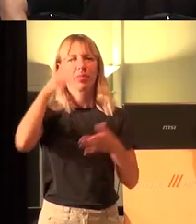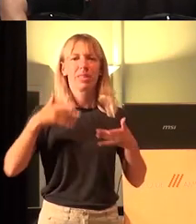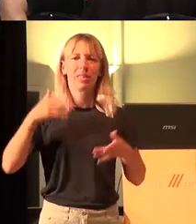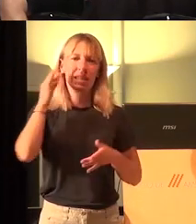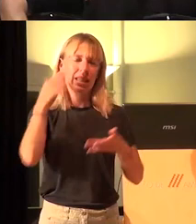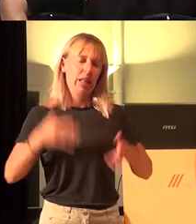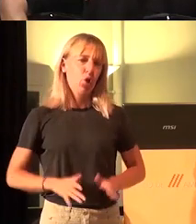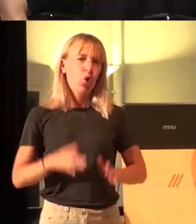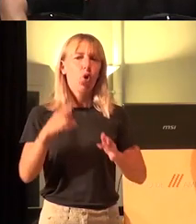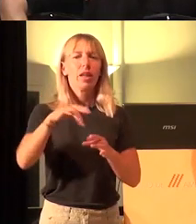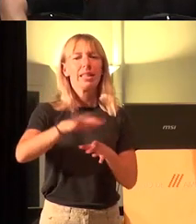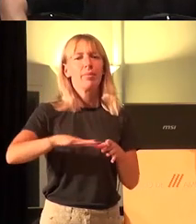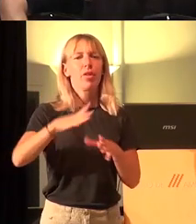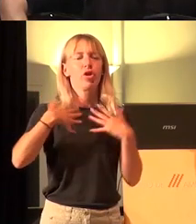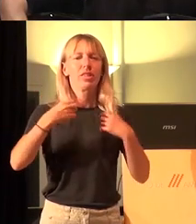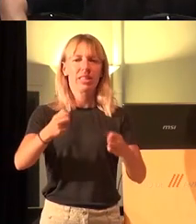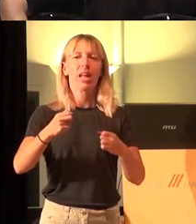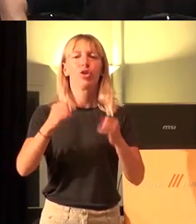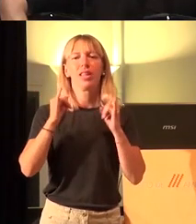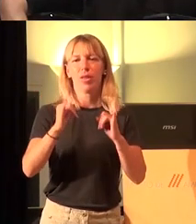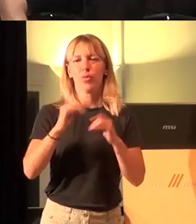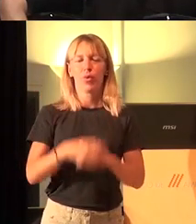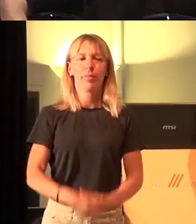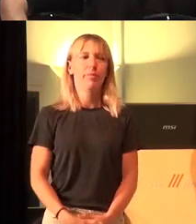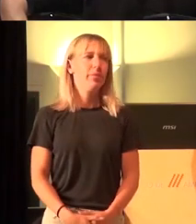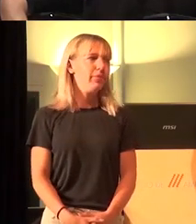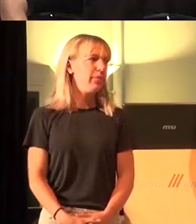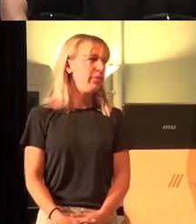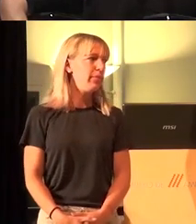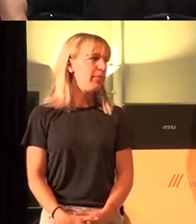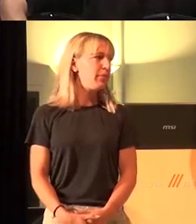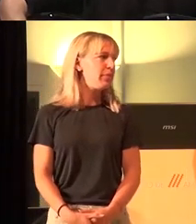espacios sanos, saludables y de disfrute.